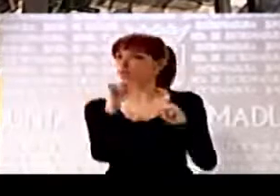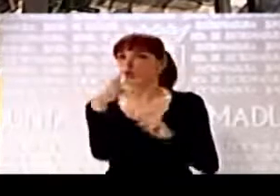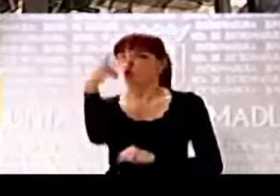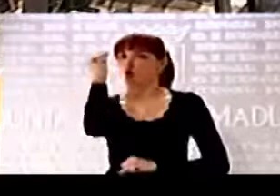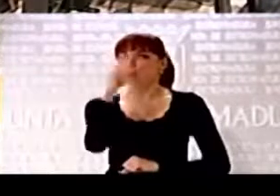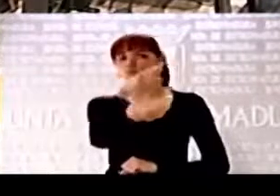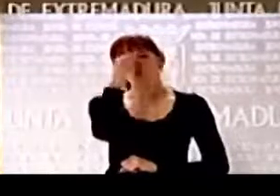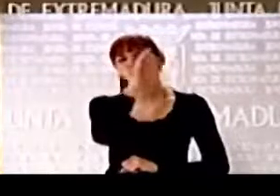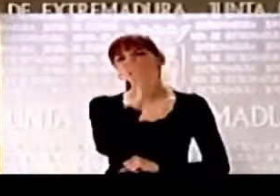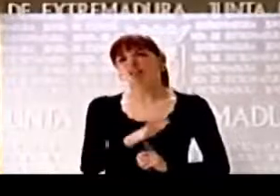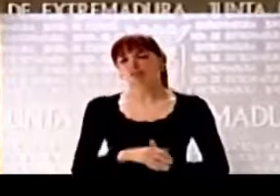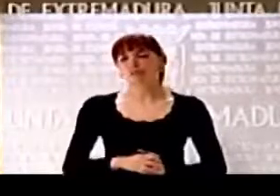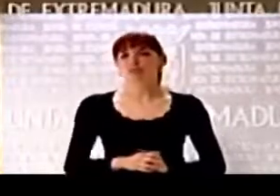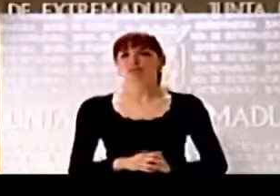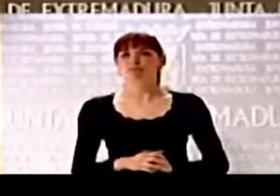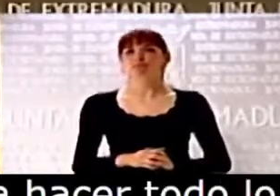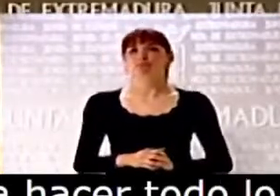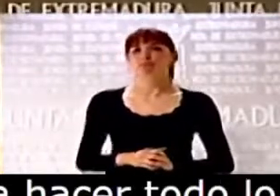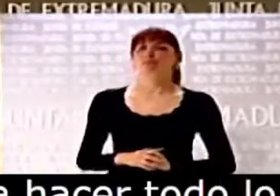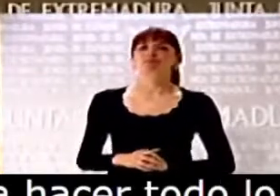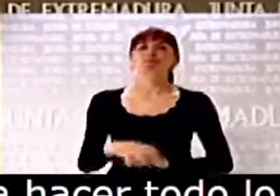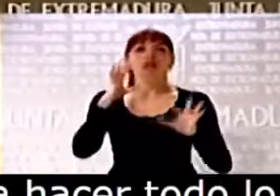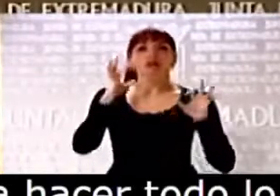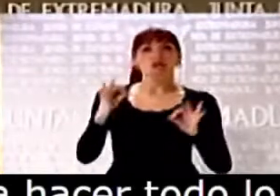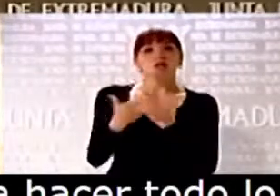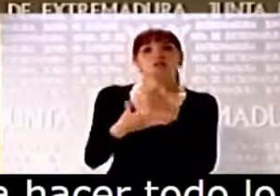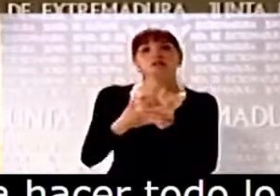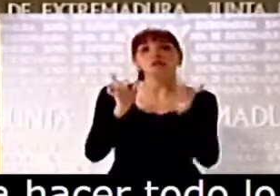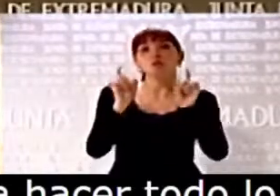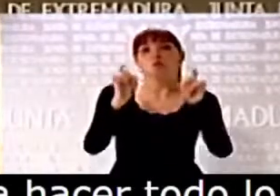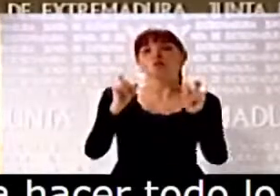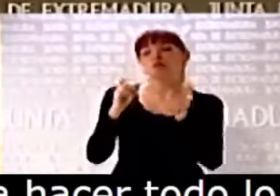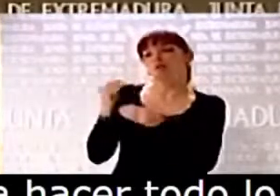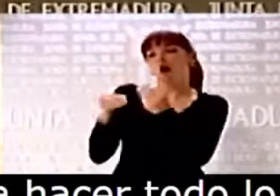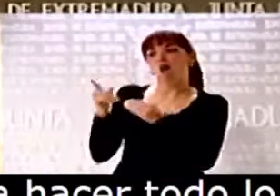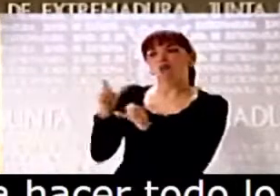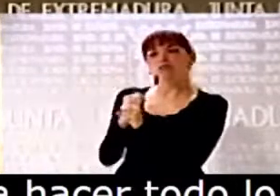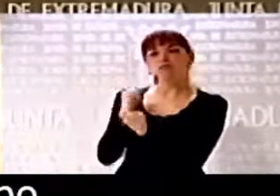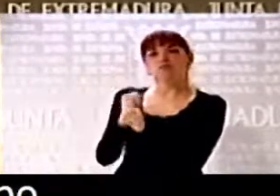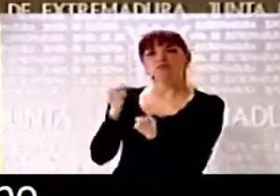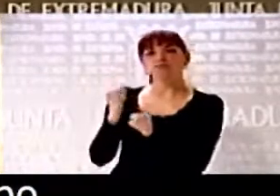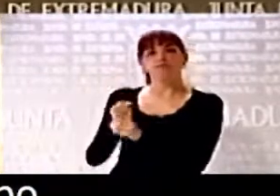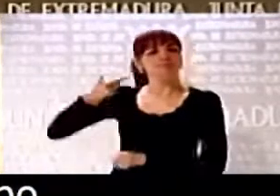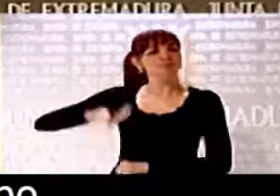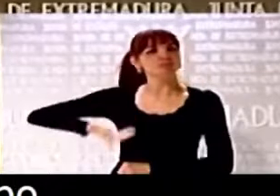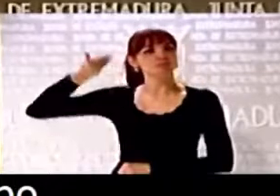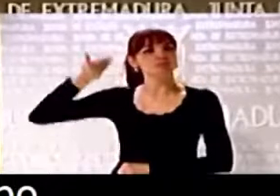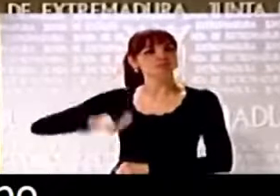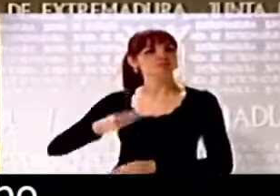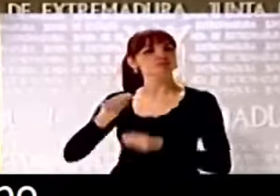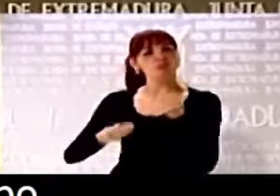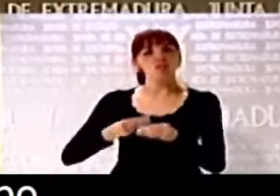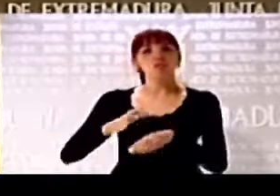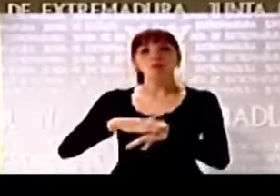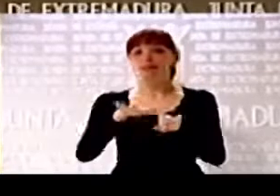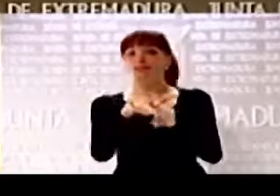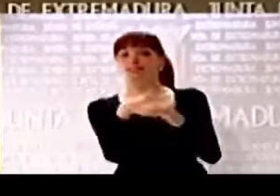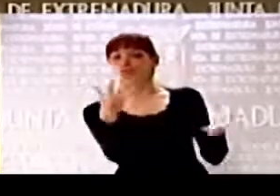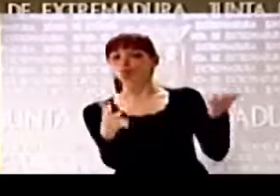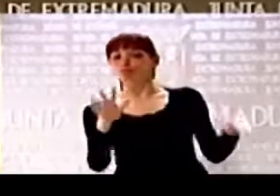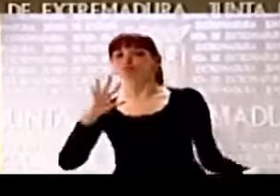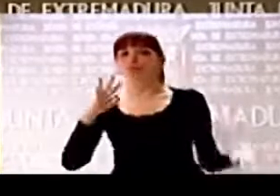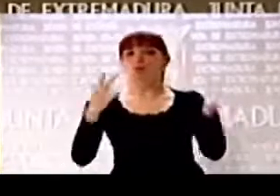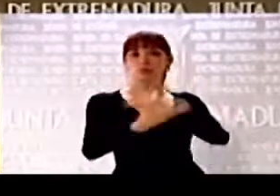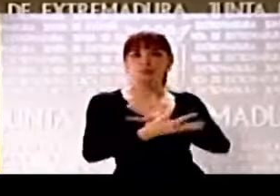parece? Bueno, yo creo que el Ministerio de Educación está haciendo un trabajo muy importante para revertir la situación en la que